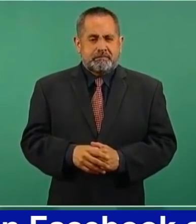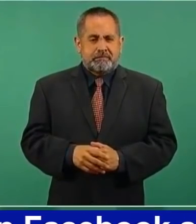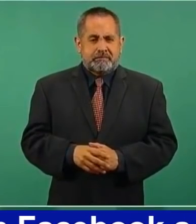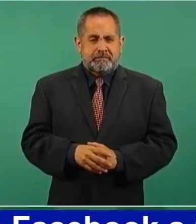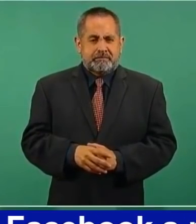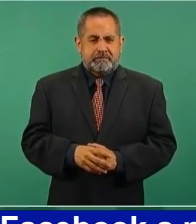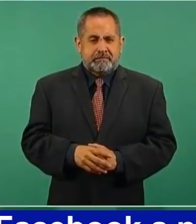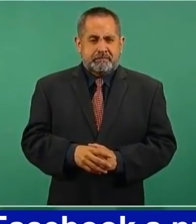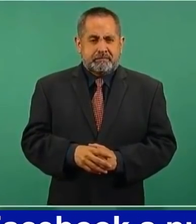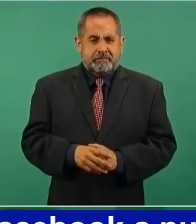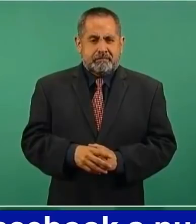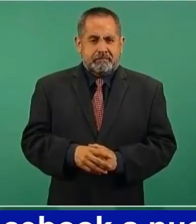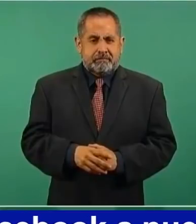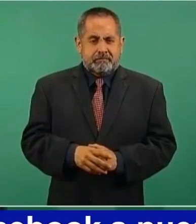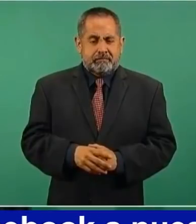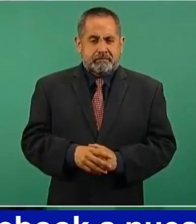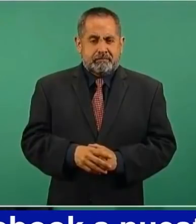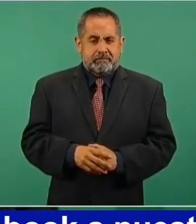no